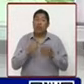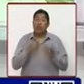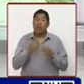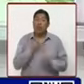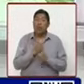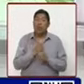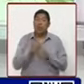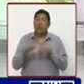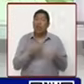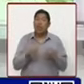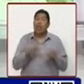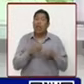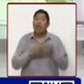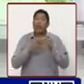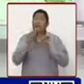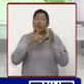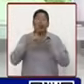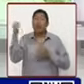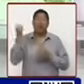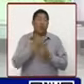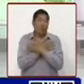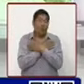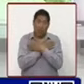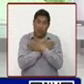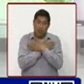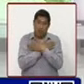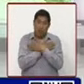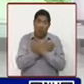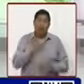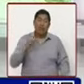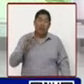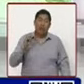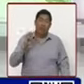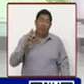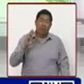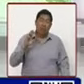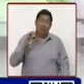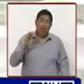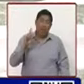trabajos que se están realizando en otro cementerio, el del Mercedario.